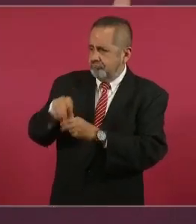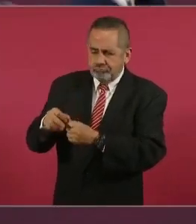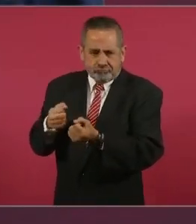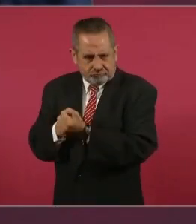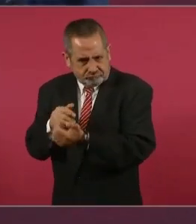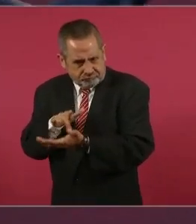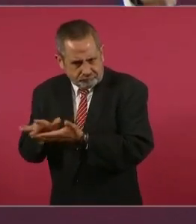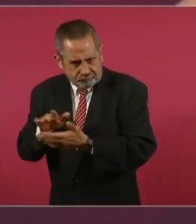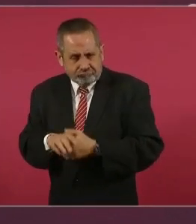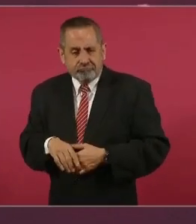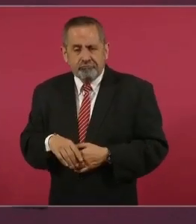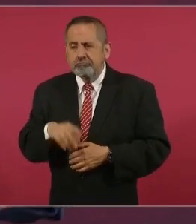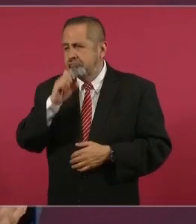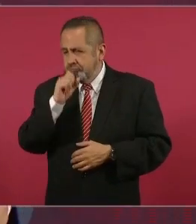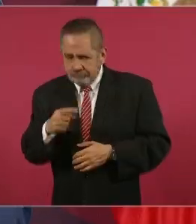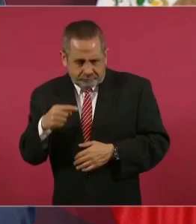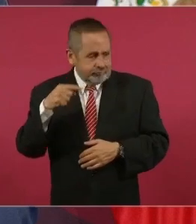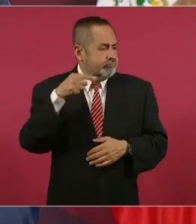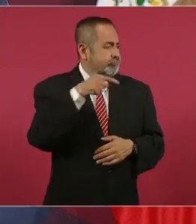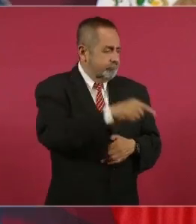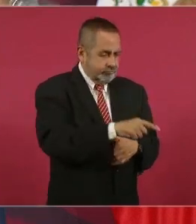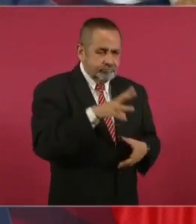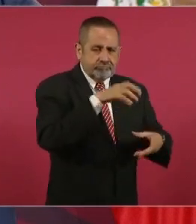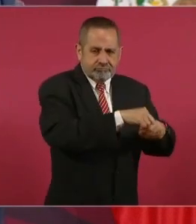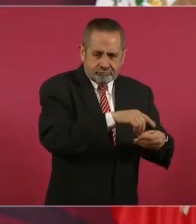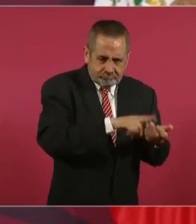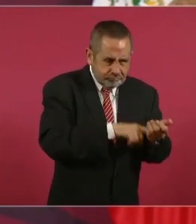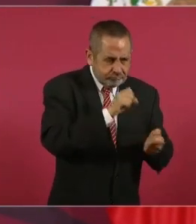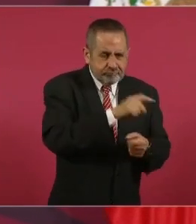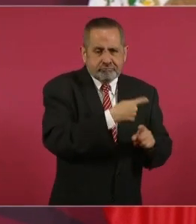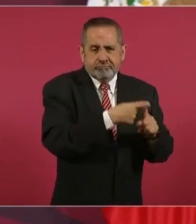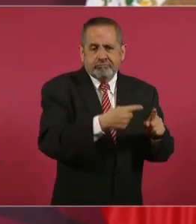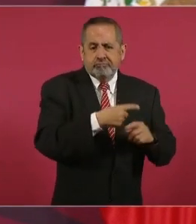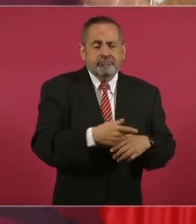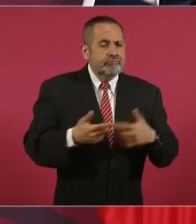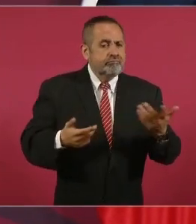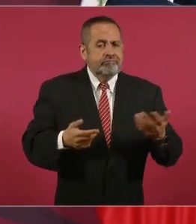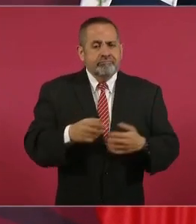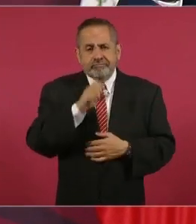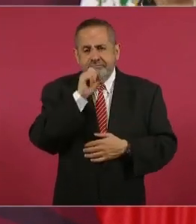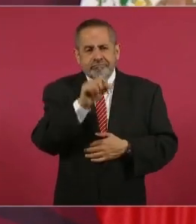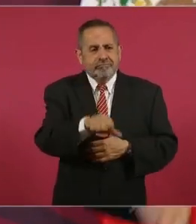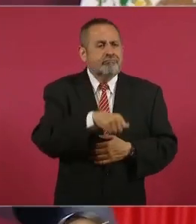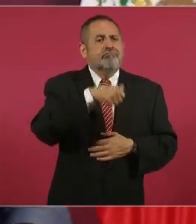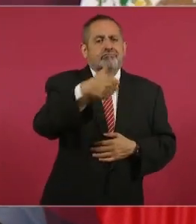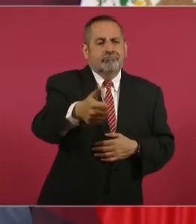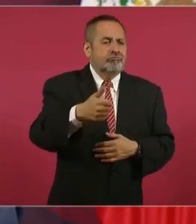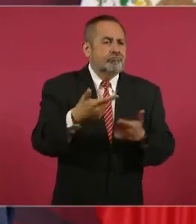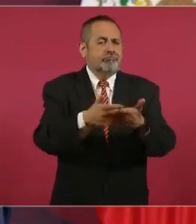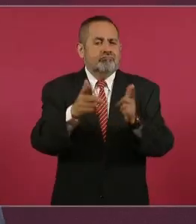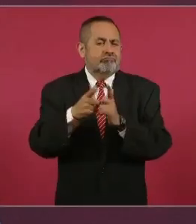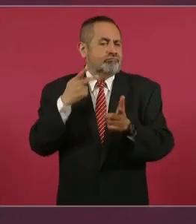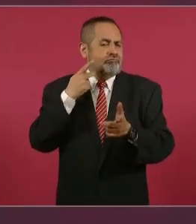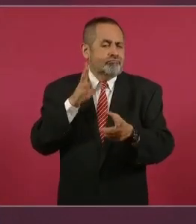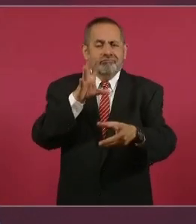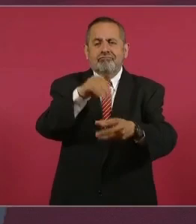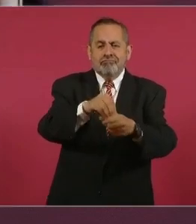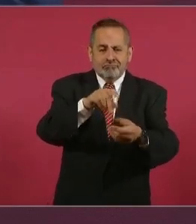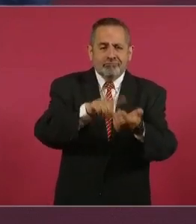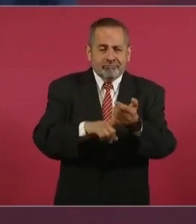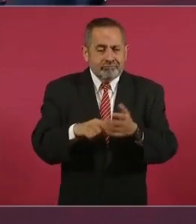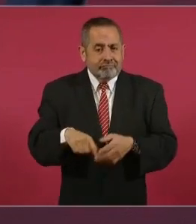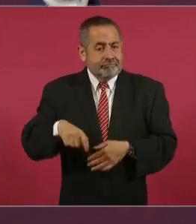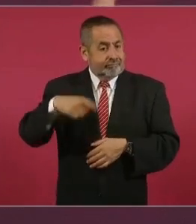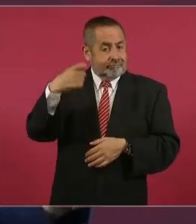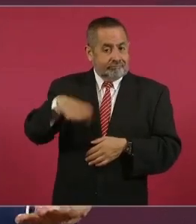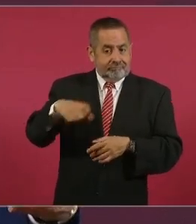y también en el bloque conservador, y también en otras corrientes, porque